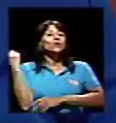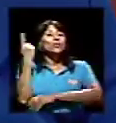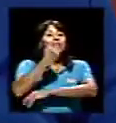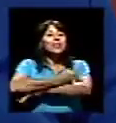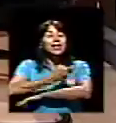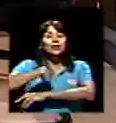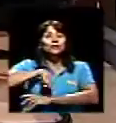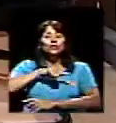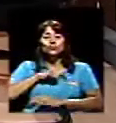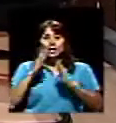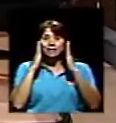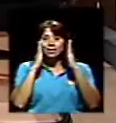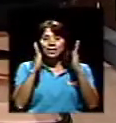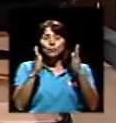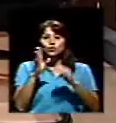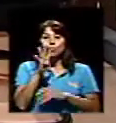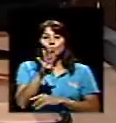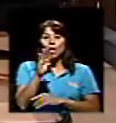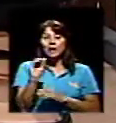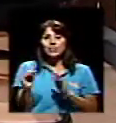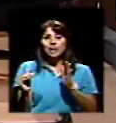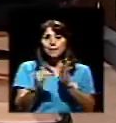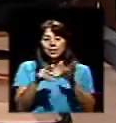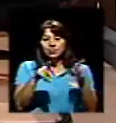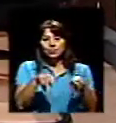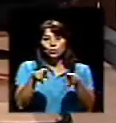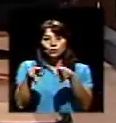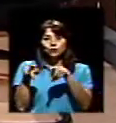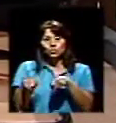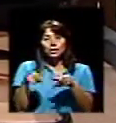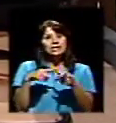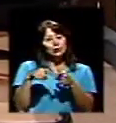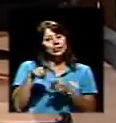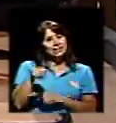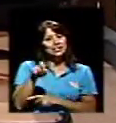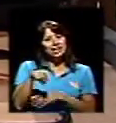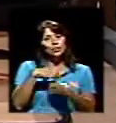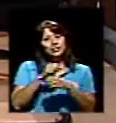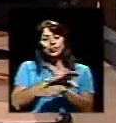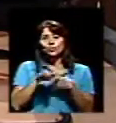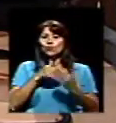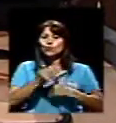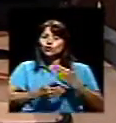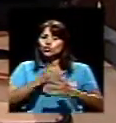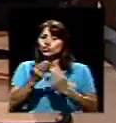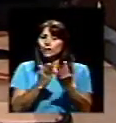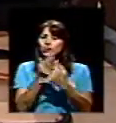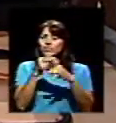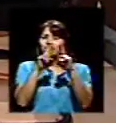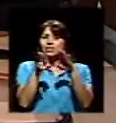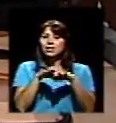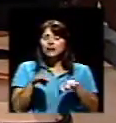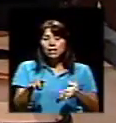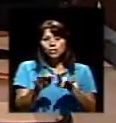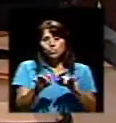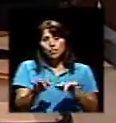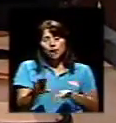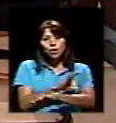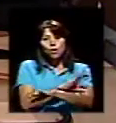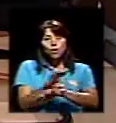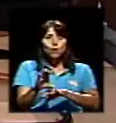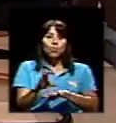consultas. Entonces, es necesario digitalizar todos los procesos porque eso nos ahorra tiempo,